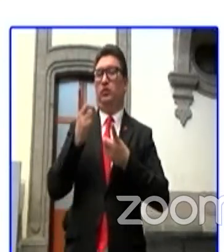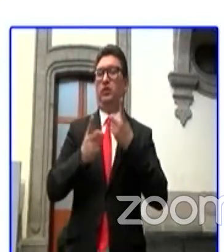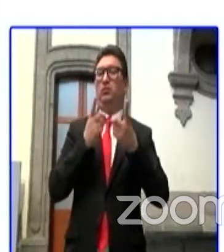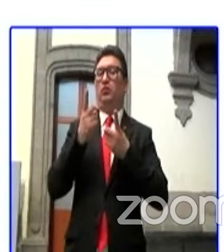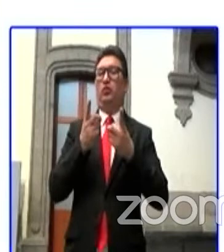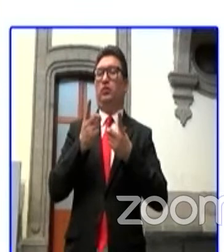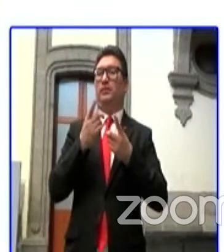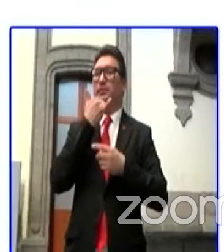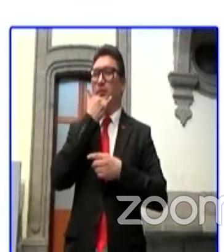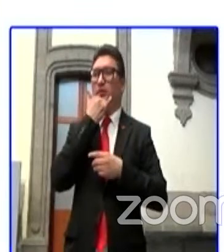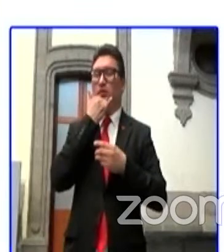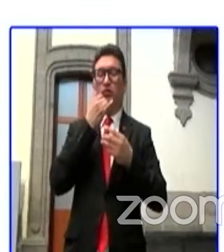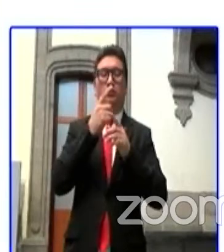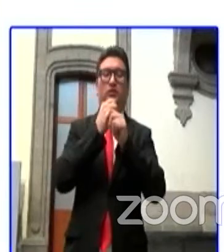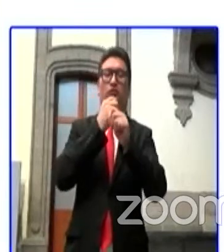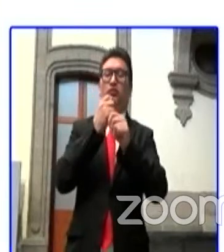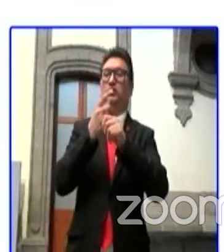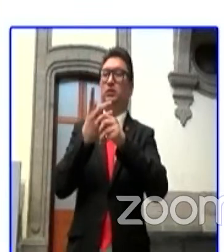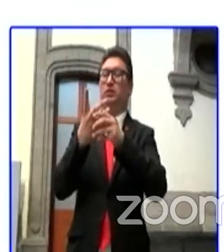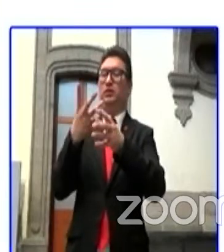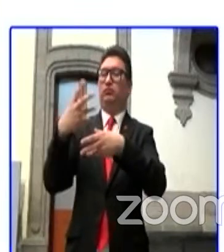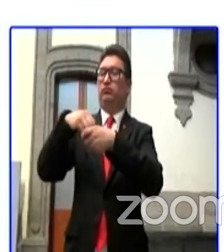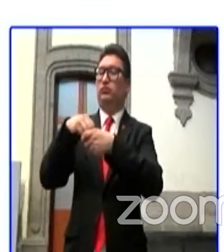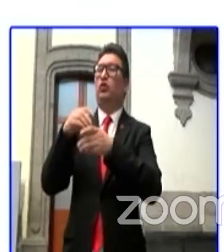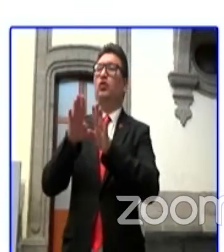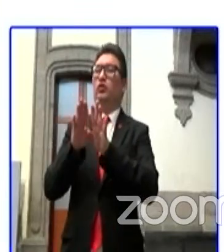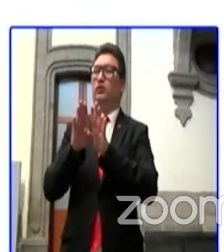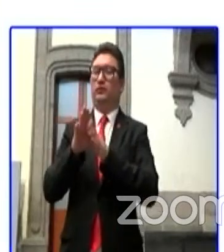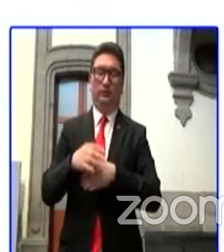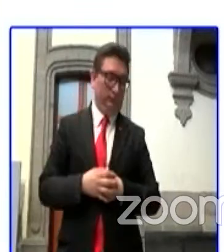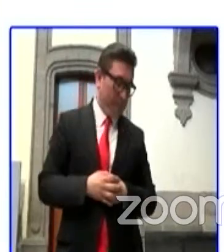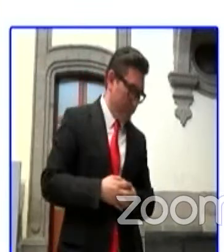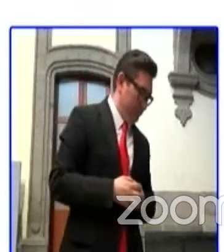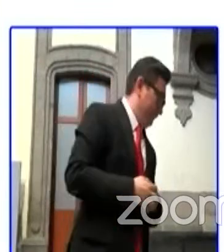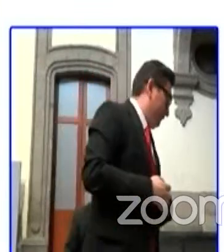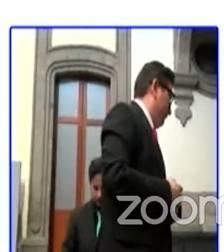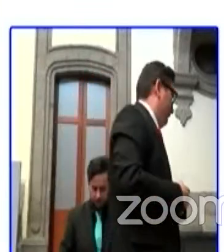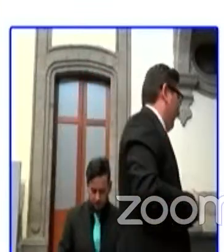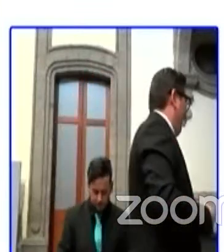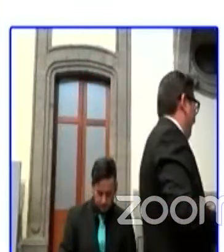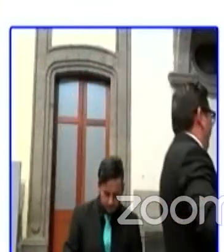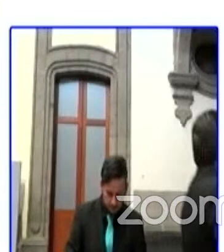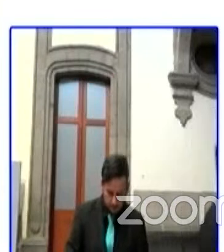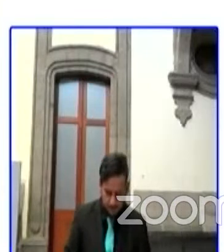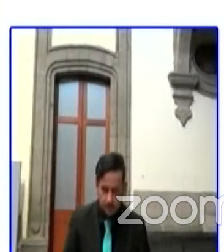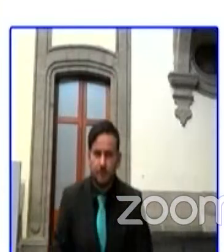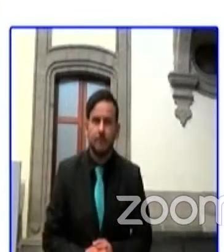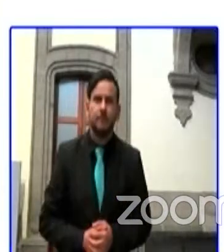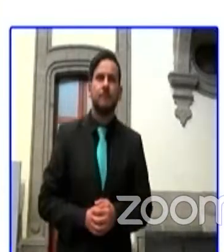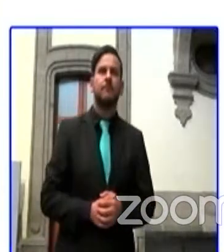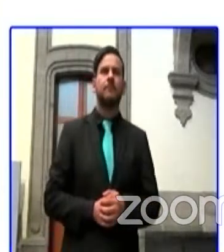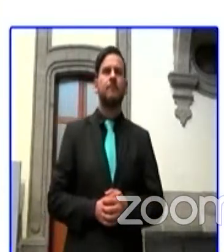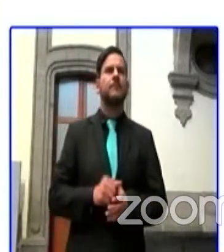si hay transporte adaptado, si hay banquetas libres, si hay